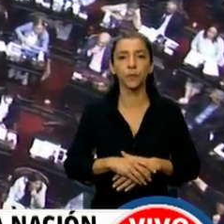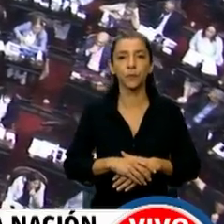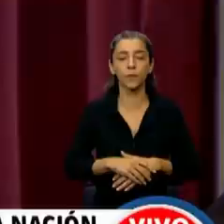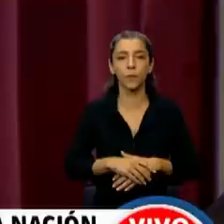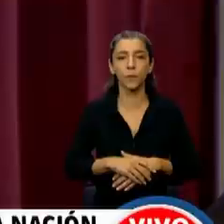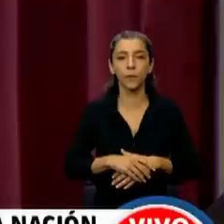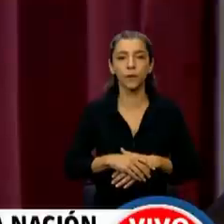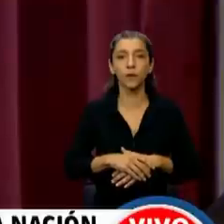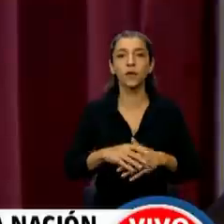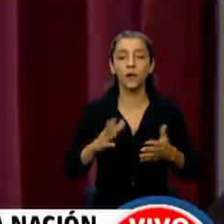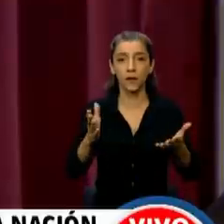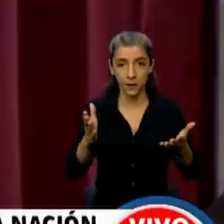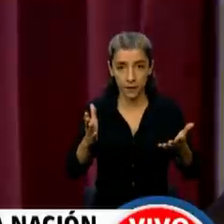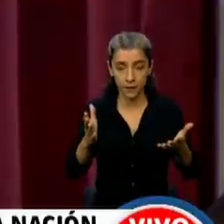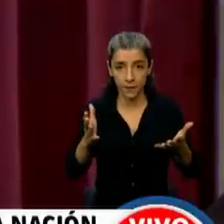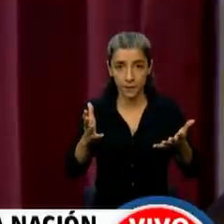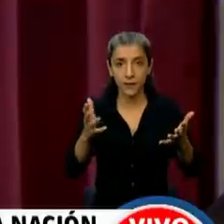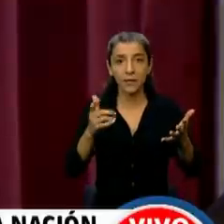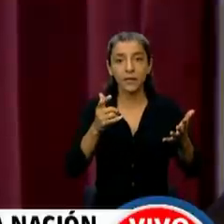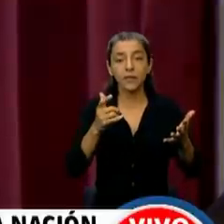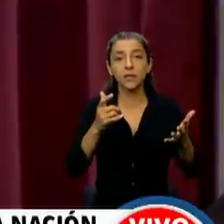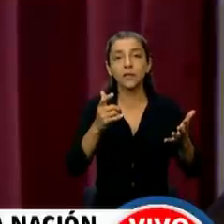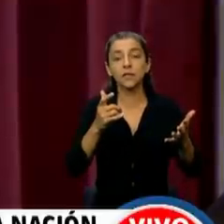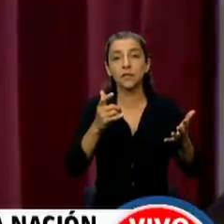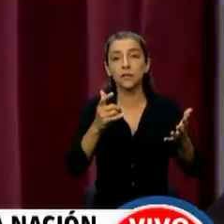el presidente del bloque